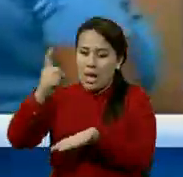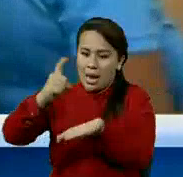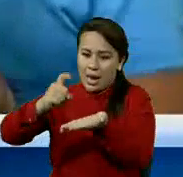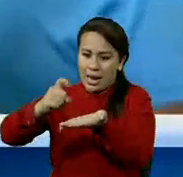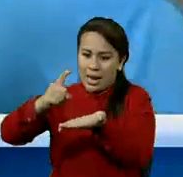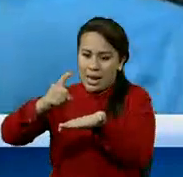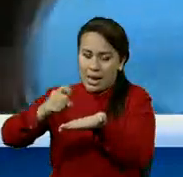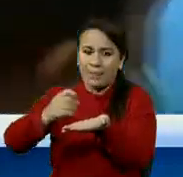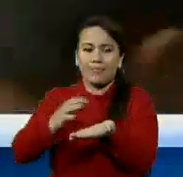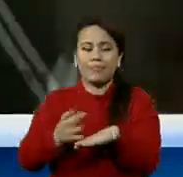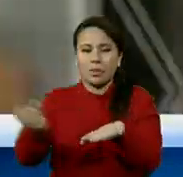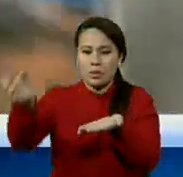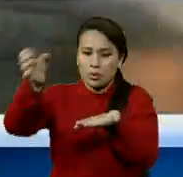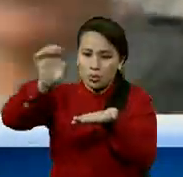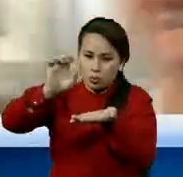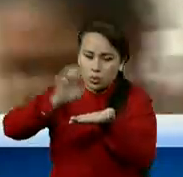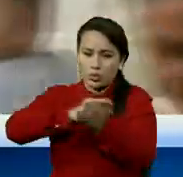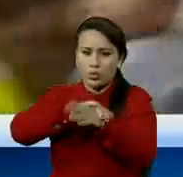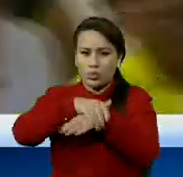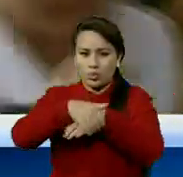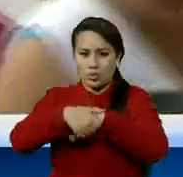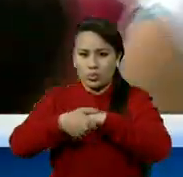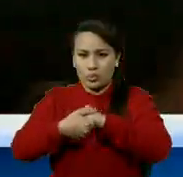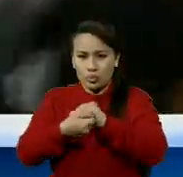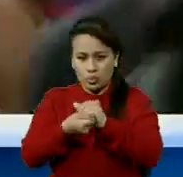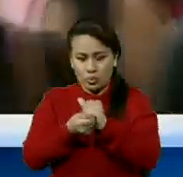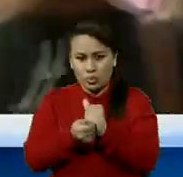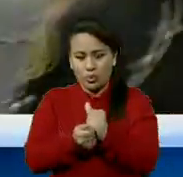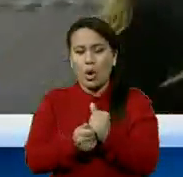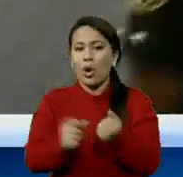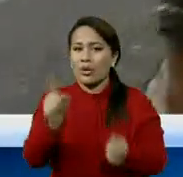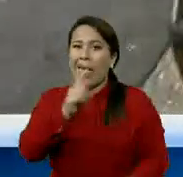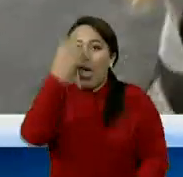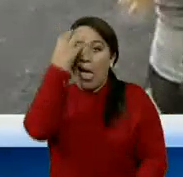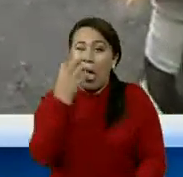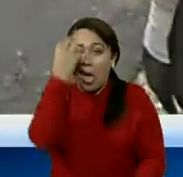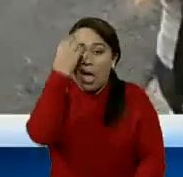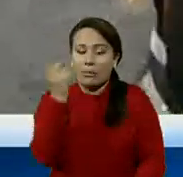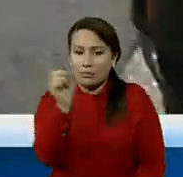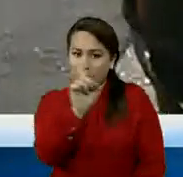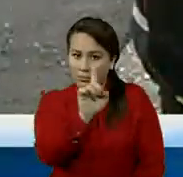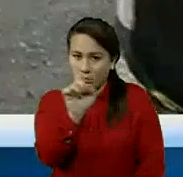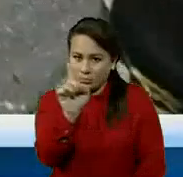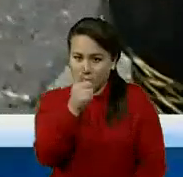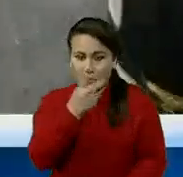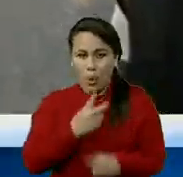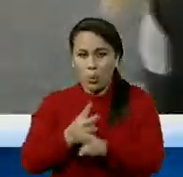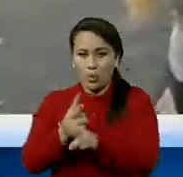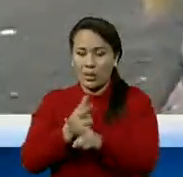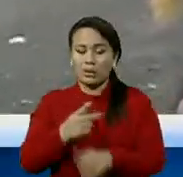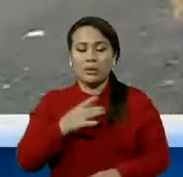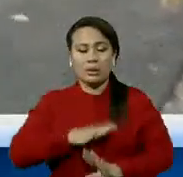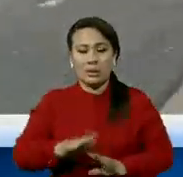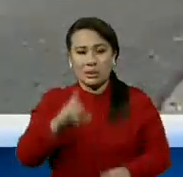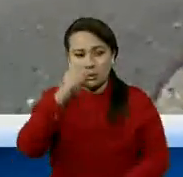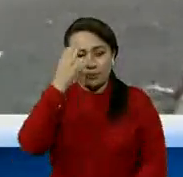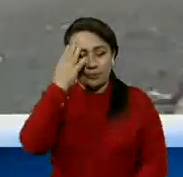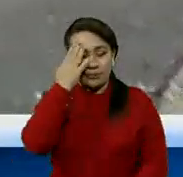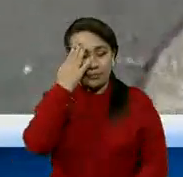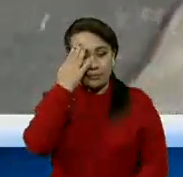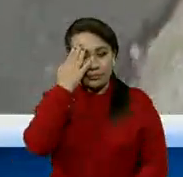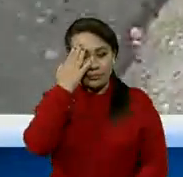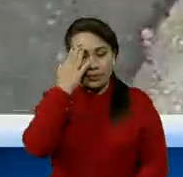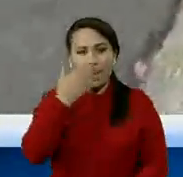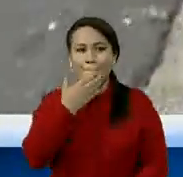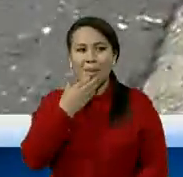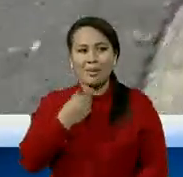provoque por los ojos. Y por otro lado, aquellas personas que ya tienen el virus de la patada china, conocida como la patada china, les